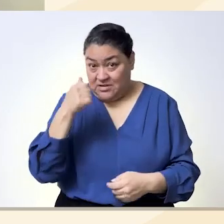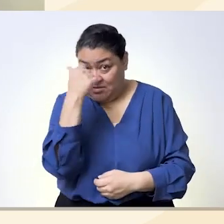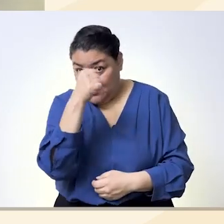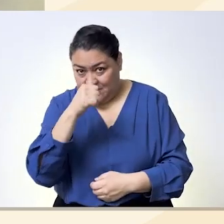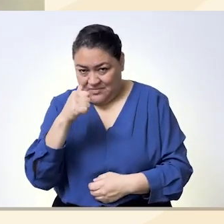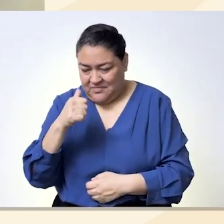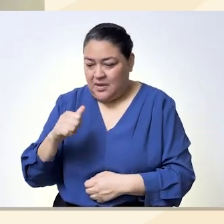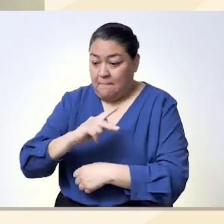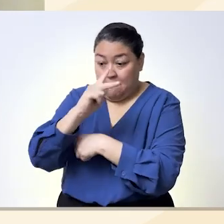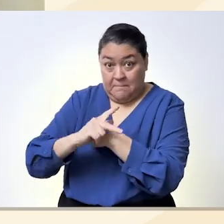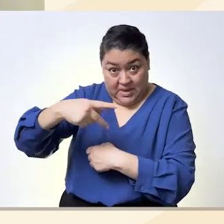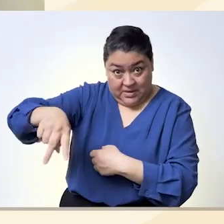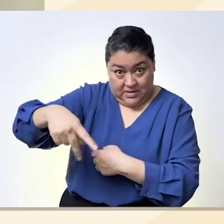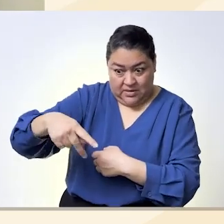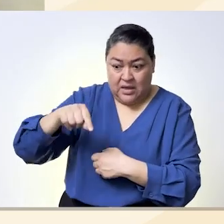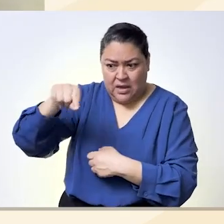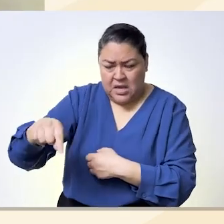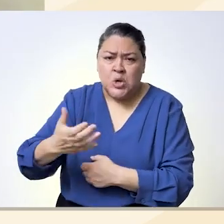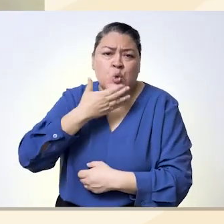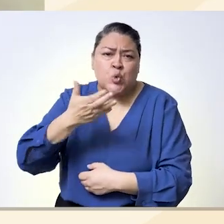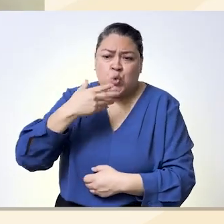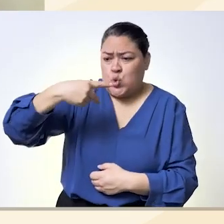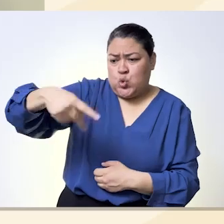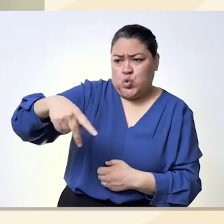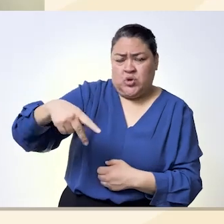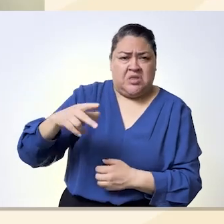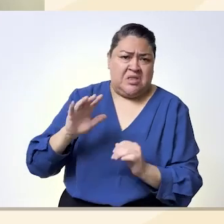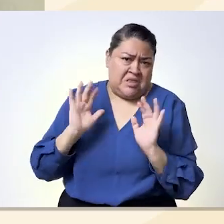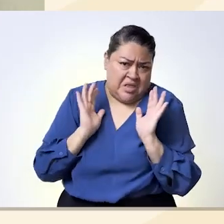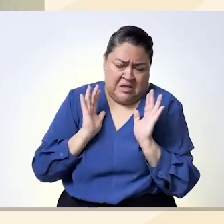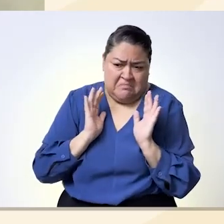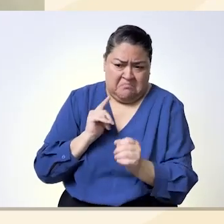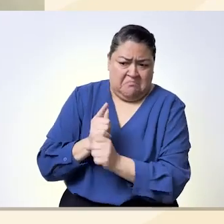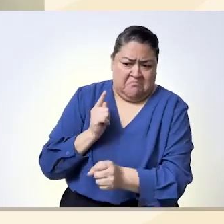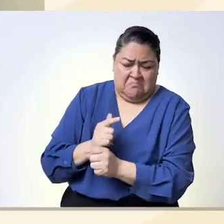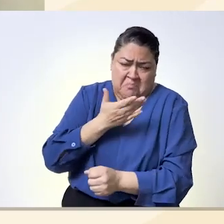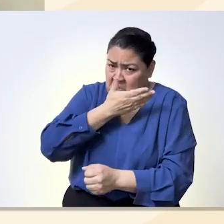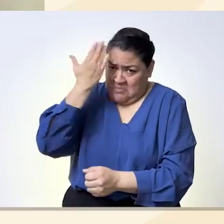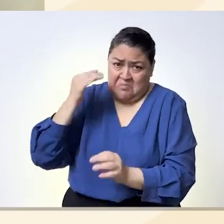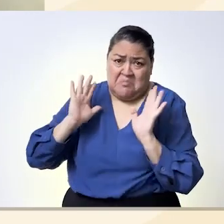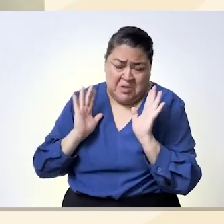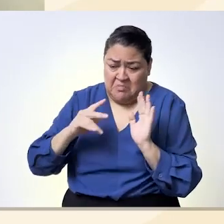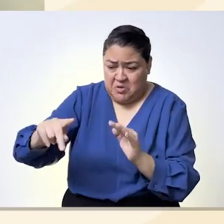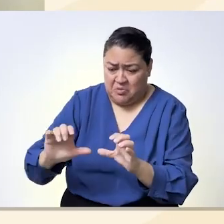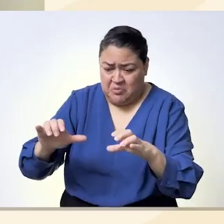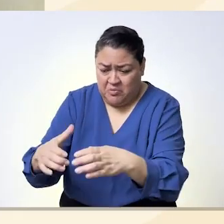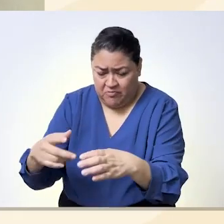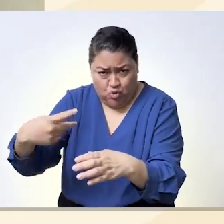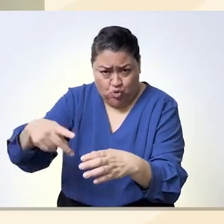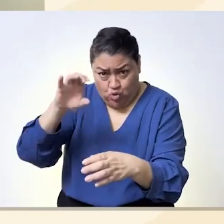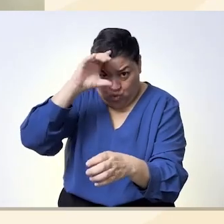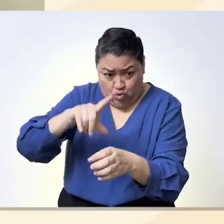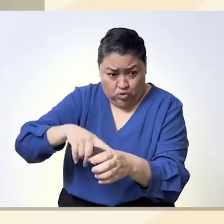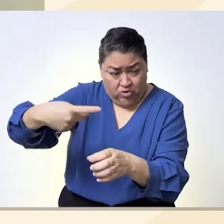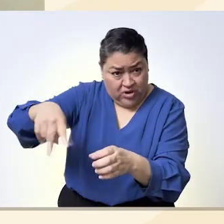con personas autistas muy cercanas a mí, que en su país de origen hay muchos comportamientos que no saltan a la vista o que no es como, ay, qué raro, porque